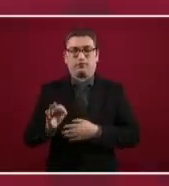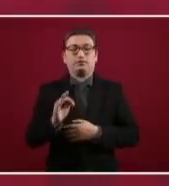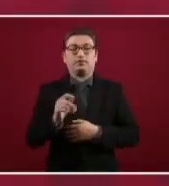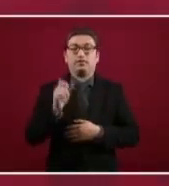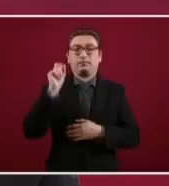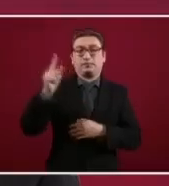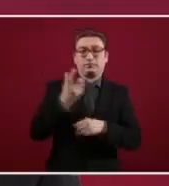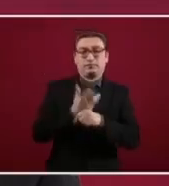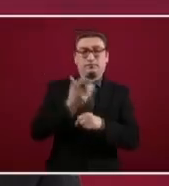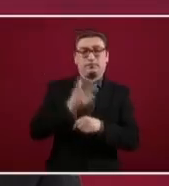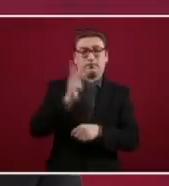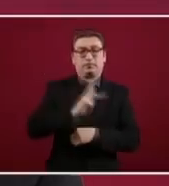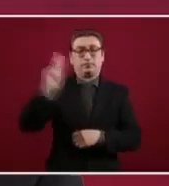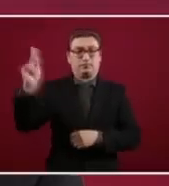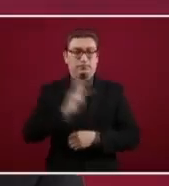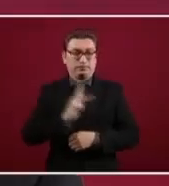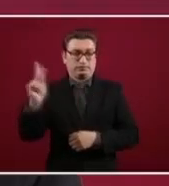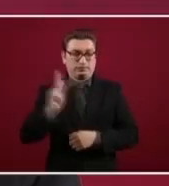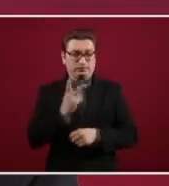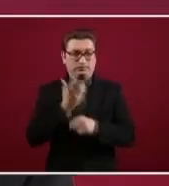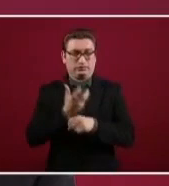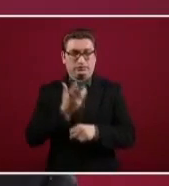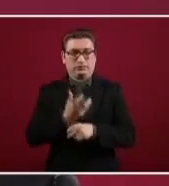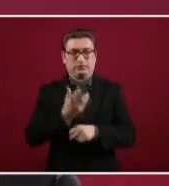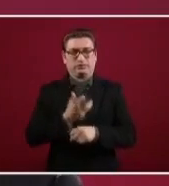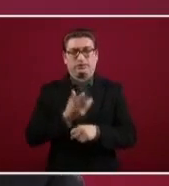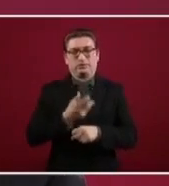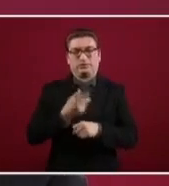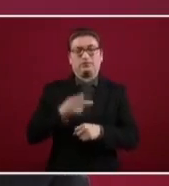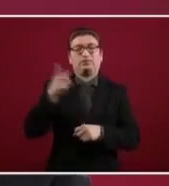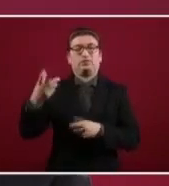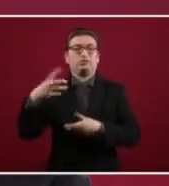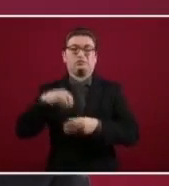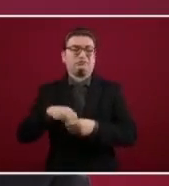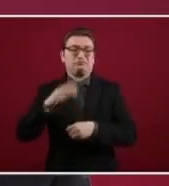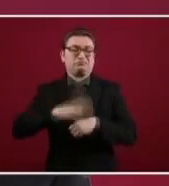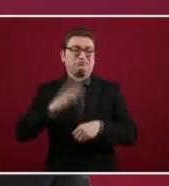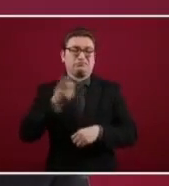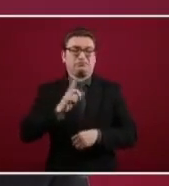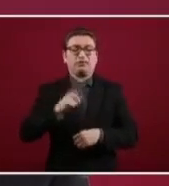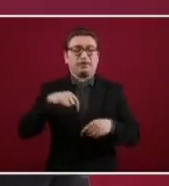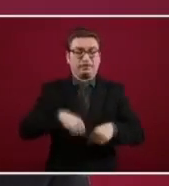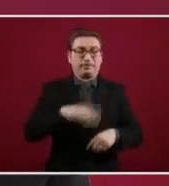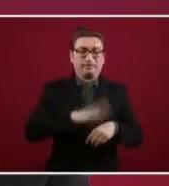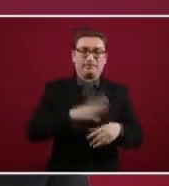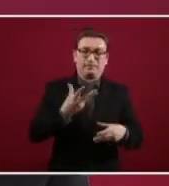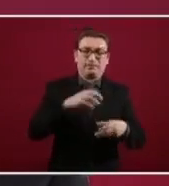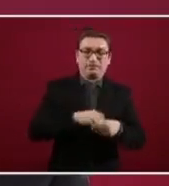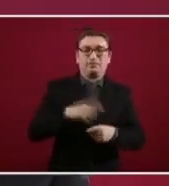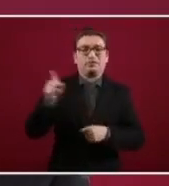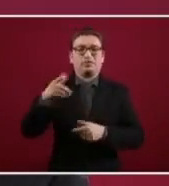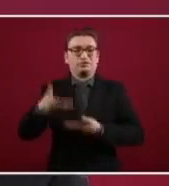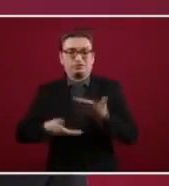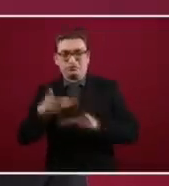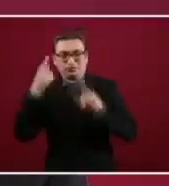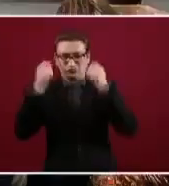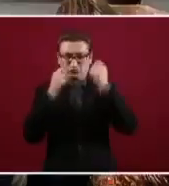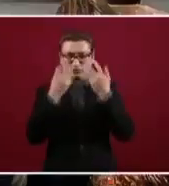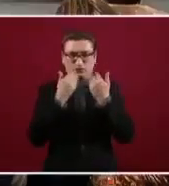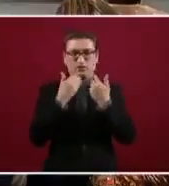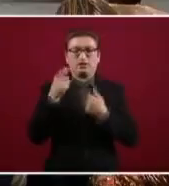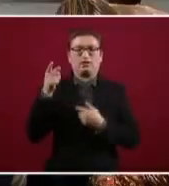estas opciones de uso existe un programa parecido aunque menos incluyente porque no no comprende servicios y turismo